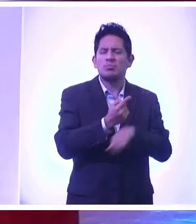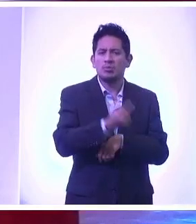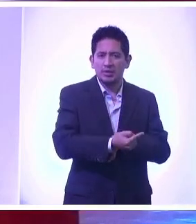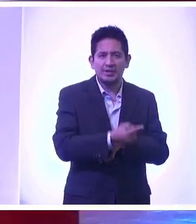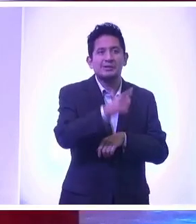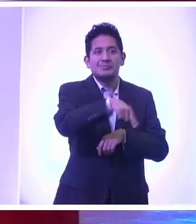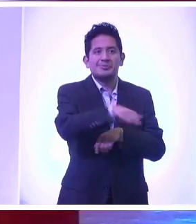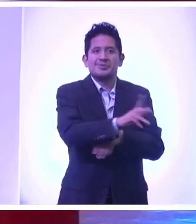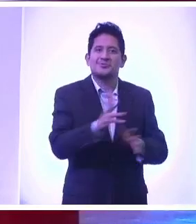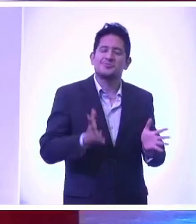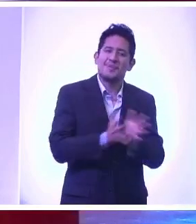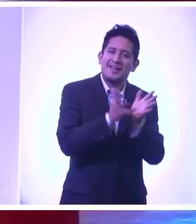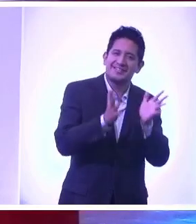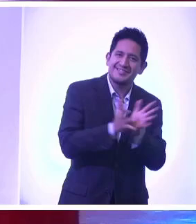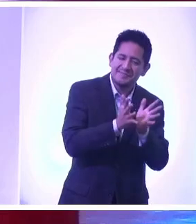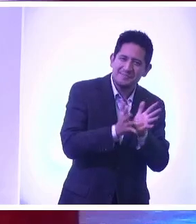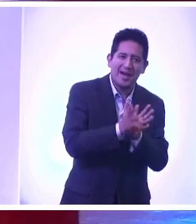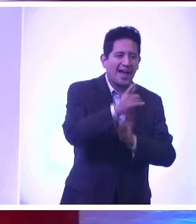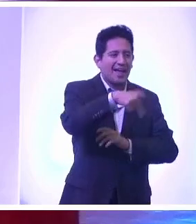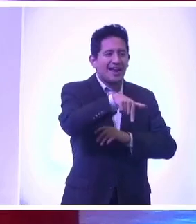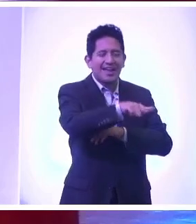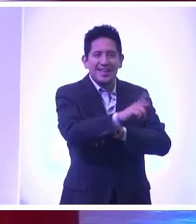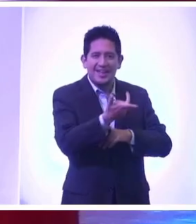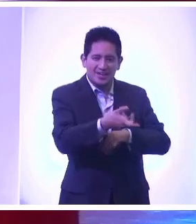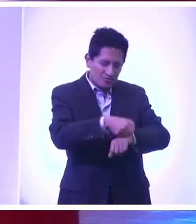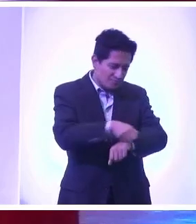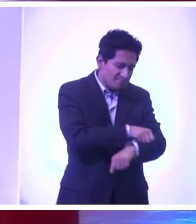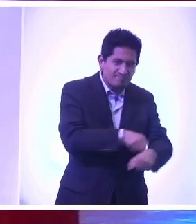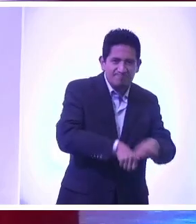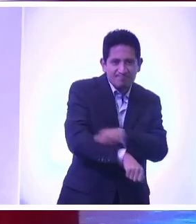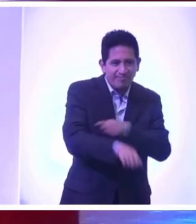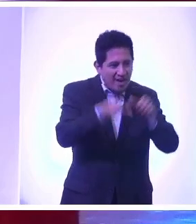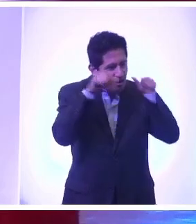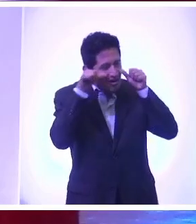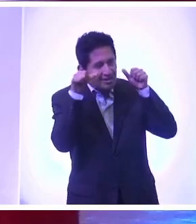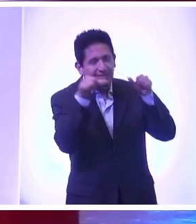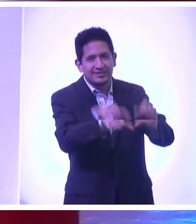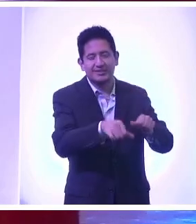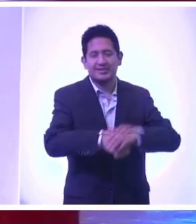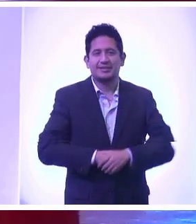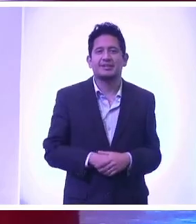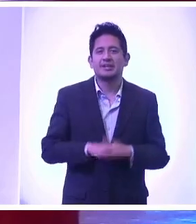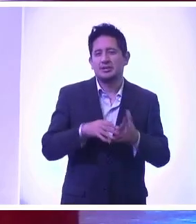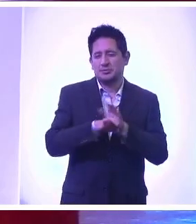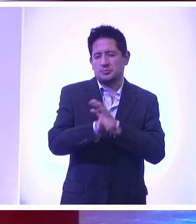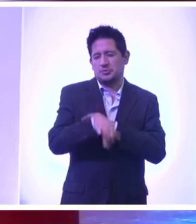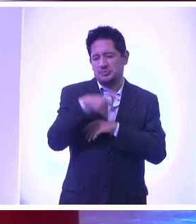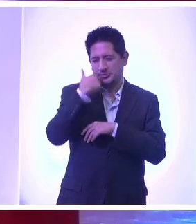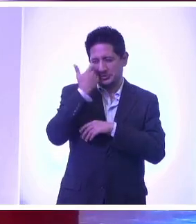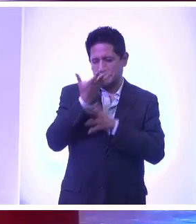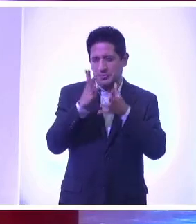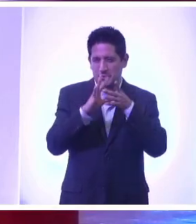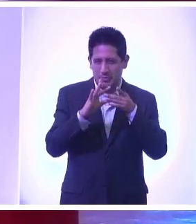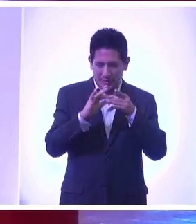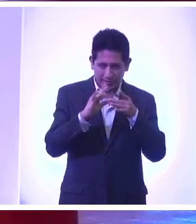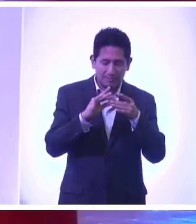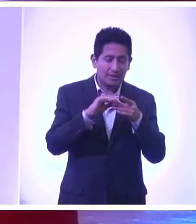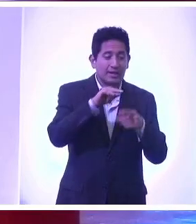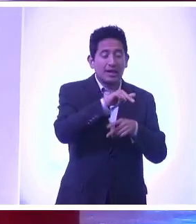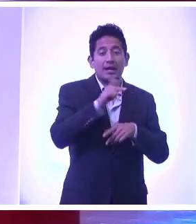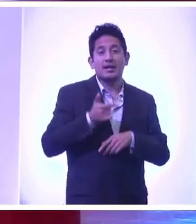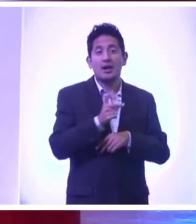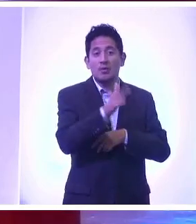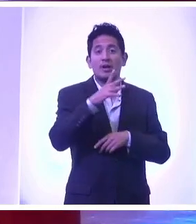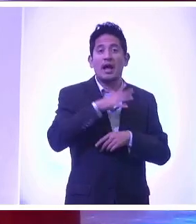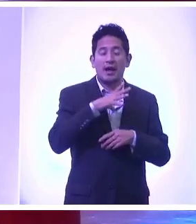Y sí les importa un poquito para dónde vamos y sí les puedo decir que en en Guanajuato existe un centro de